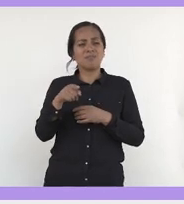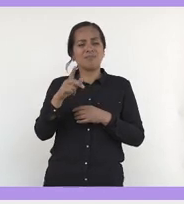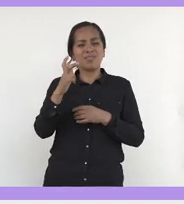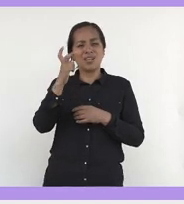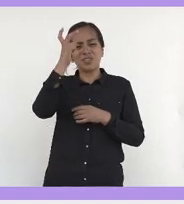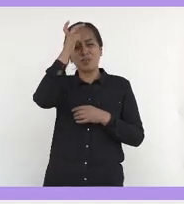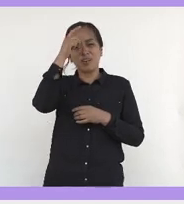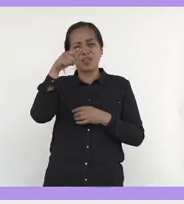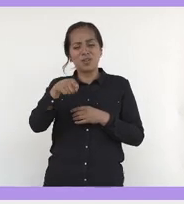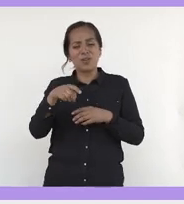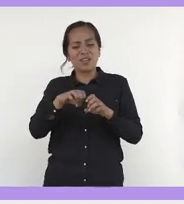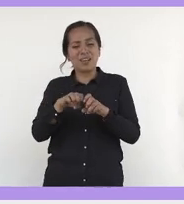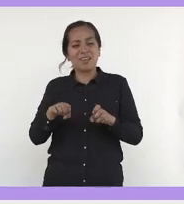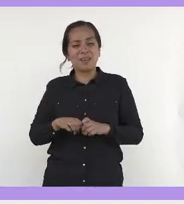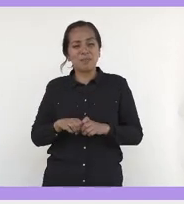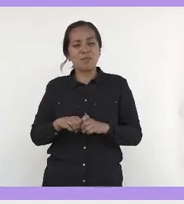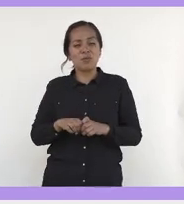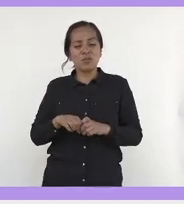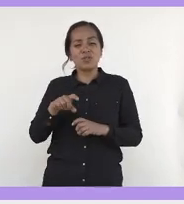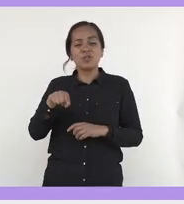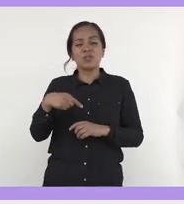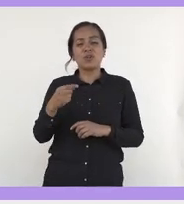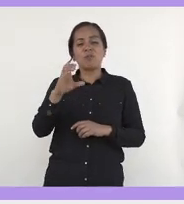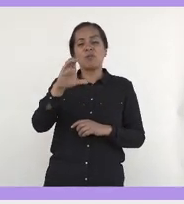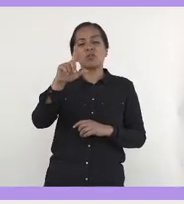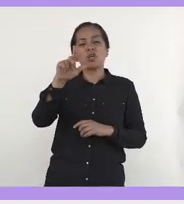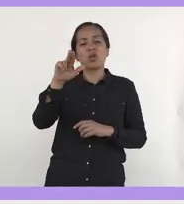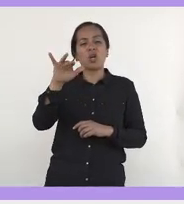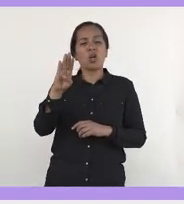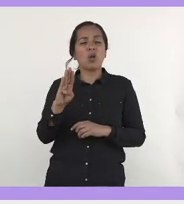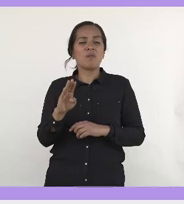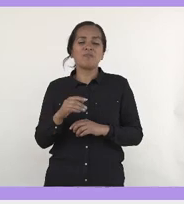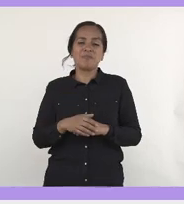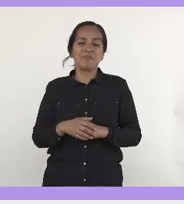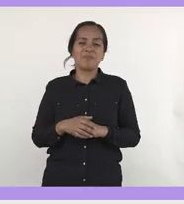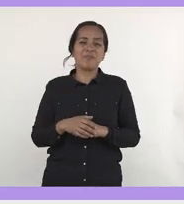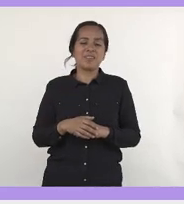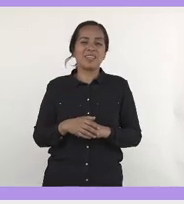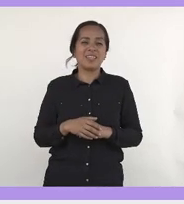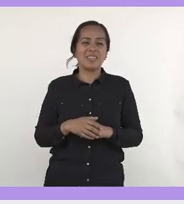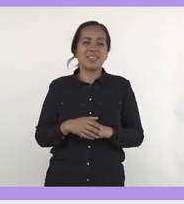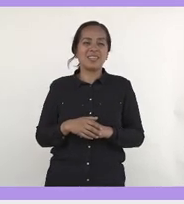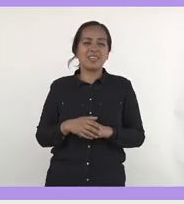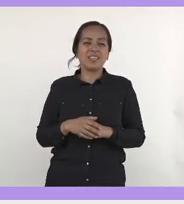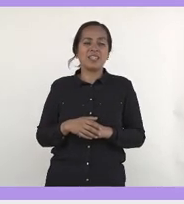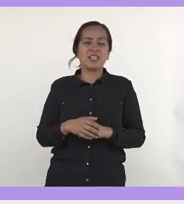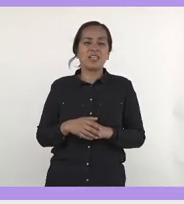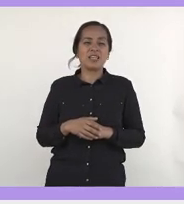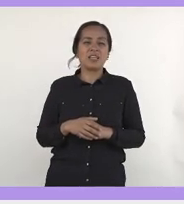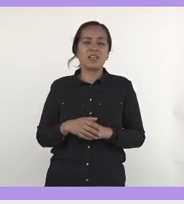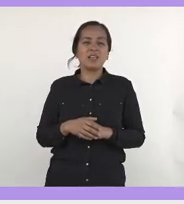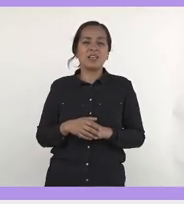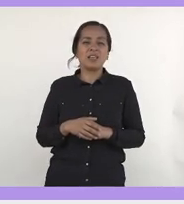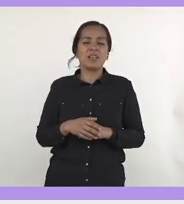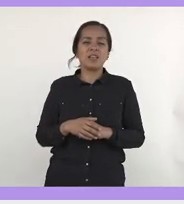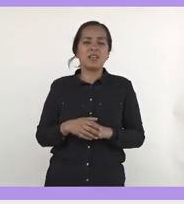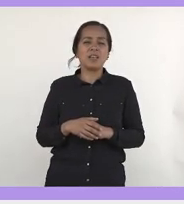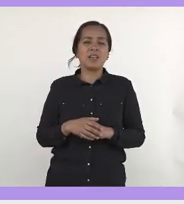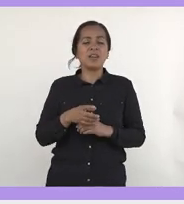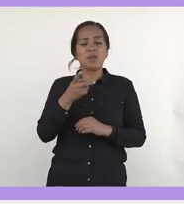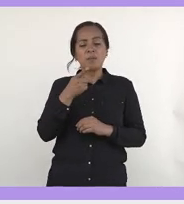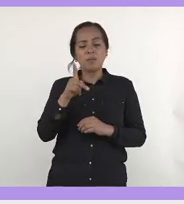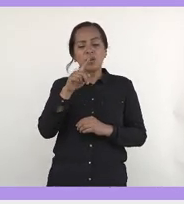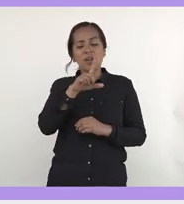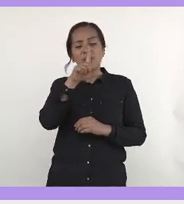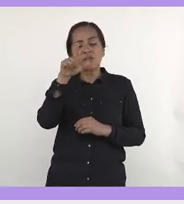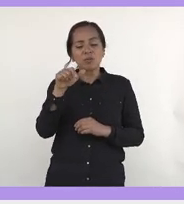plan así de eres Guadalajara y Guadalajara somos de un club ya o sea paisano amor absoluto Este pero